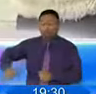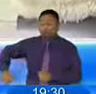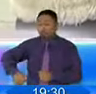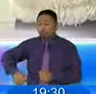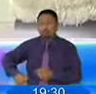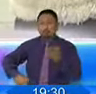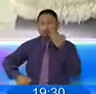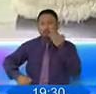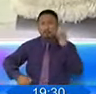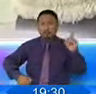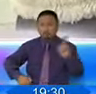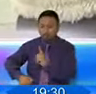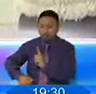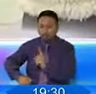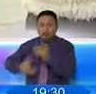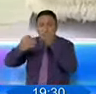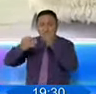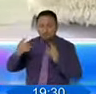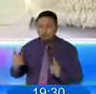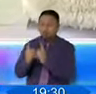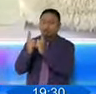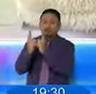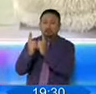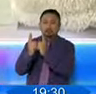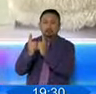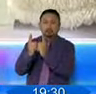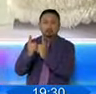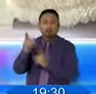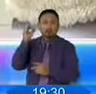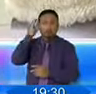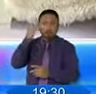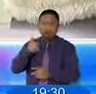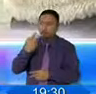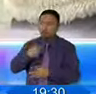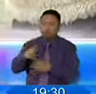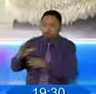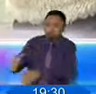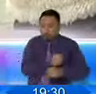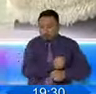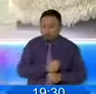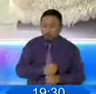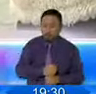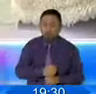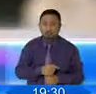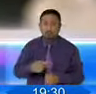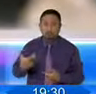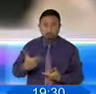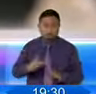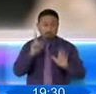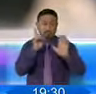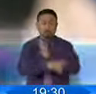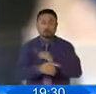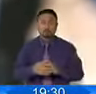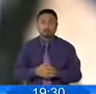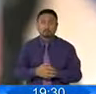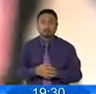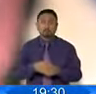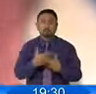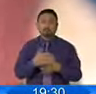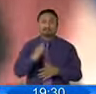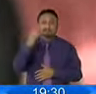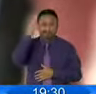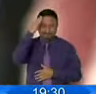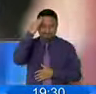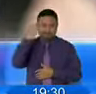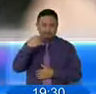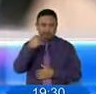ver y la encontró. Entonces la señora le quitó a la niña y que había puesto ya la denuncia. Cuando se enteraron que